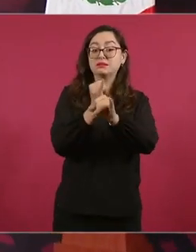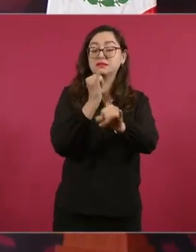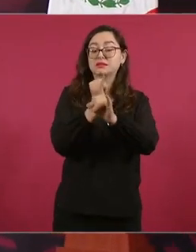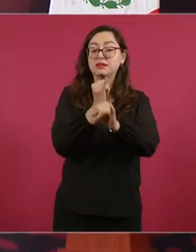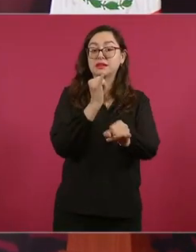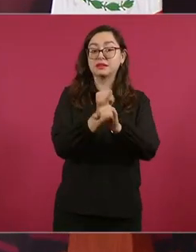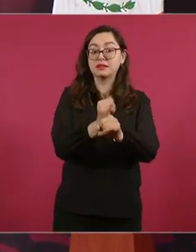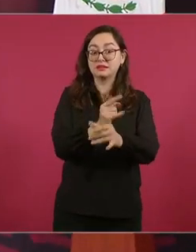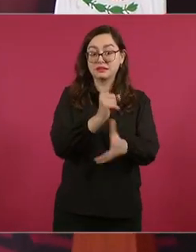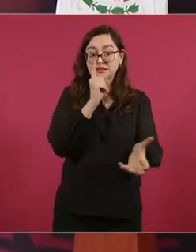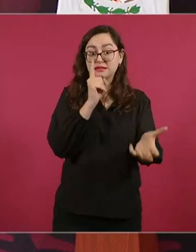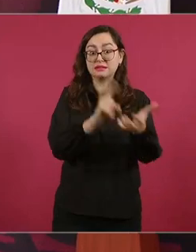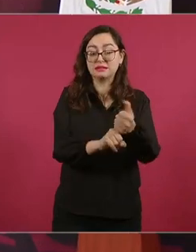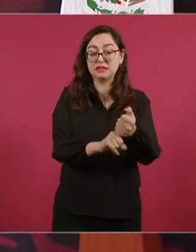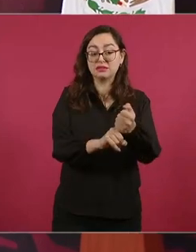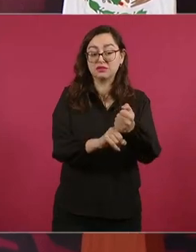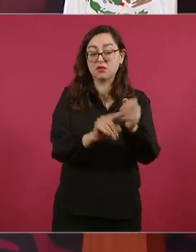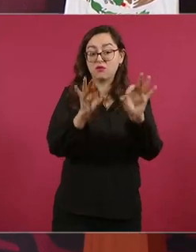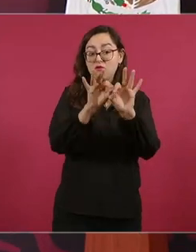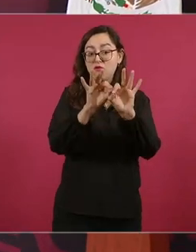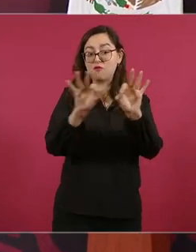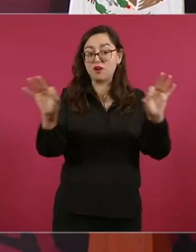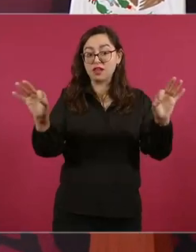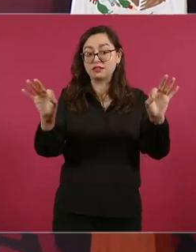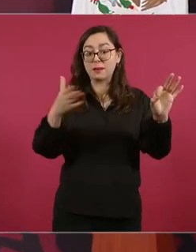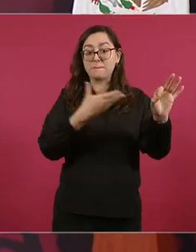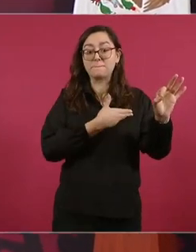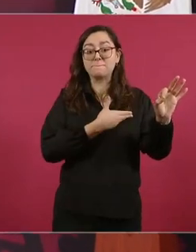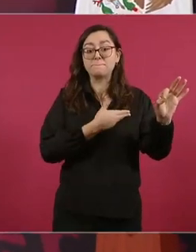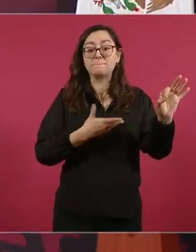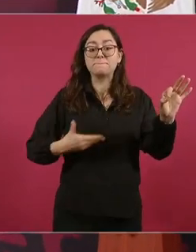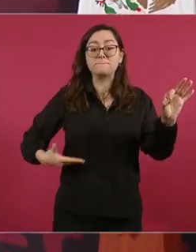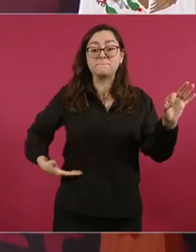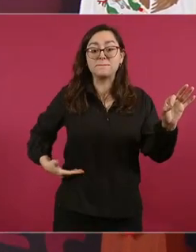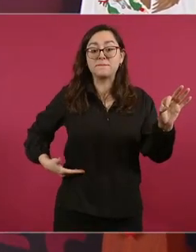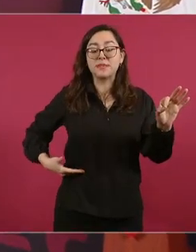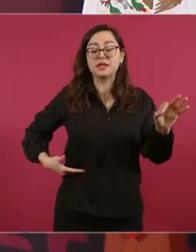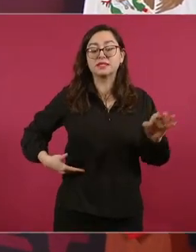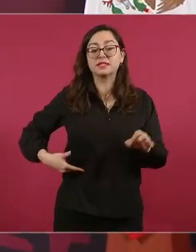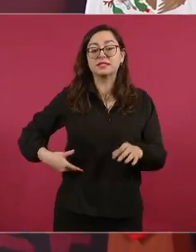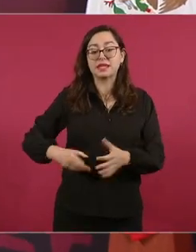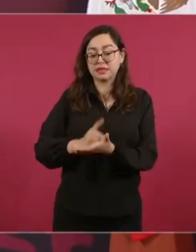a la frase presidente narcotraficante.